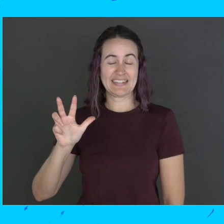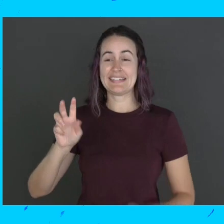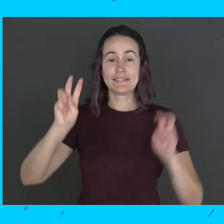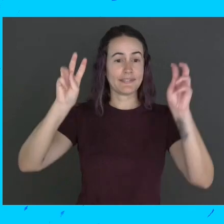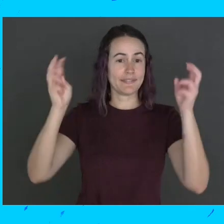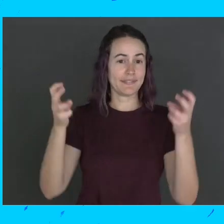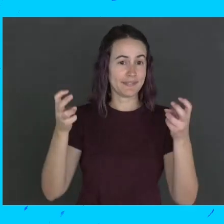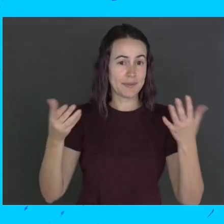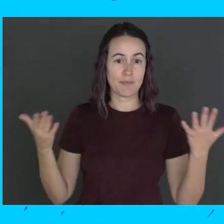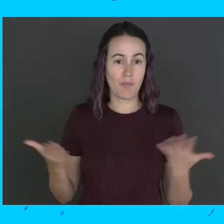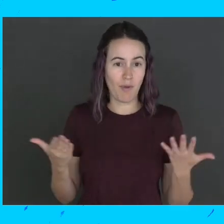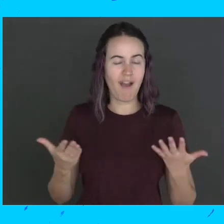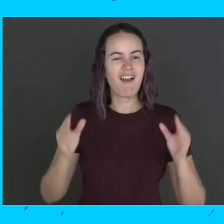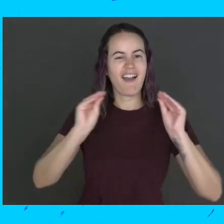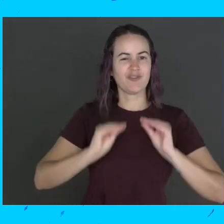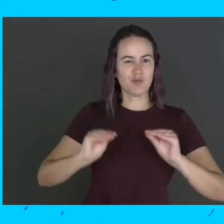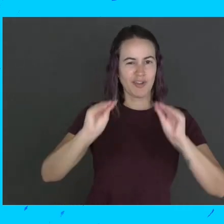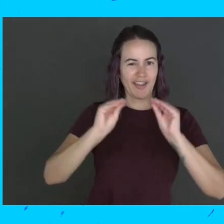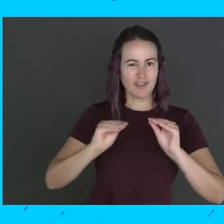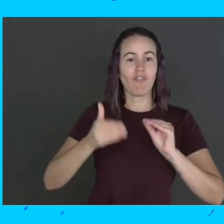que monitorear